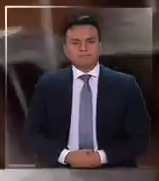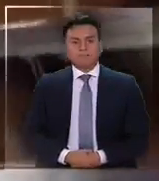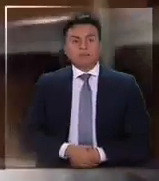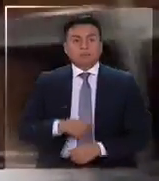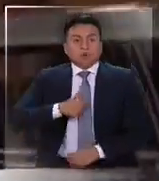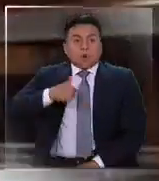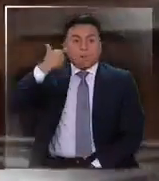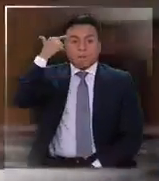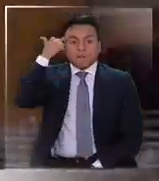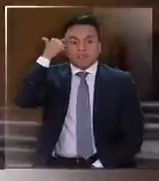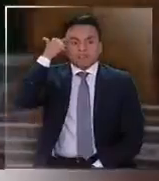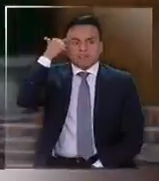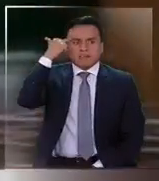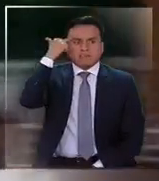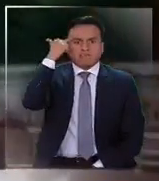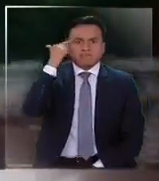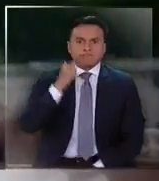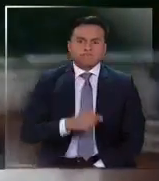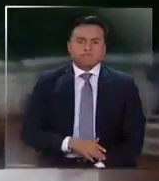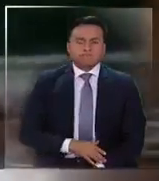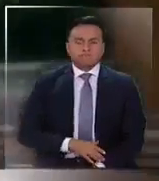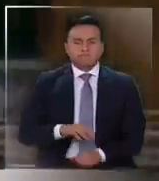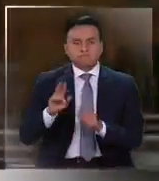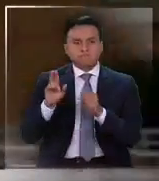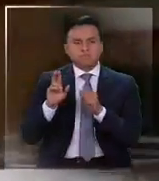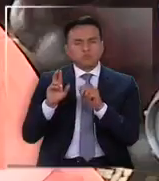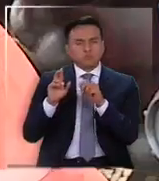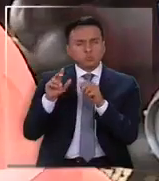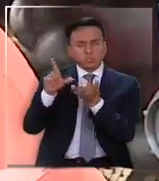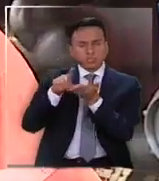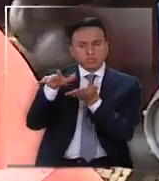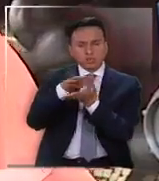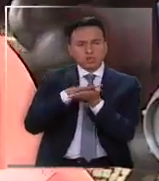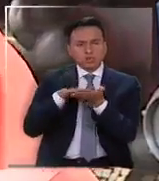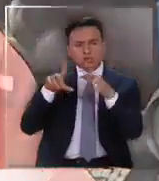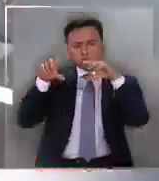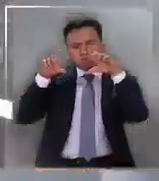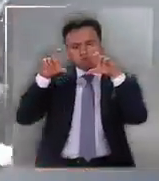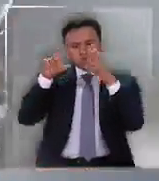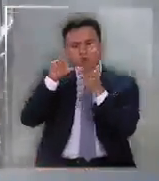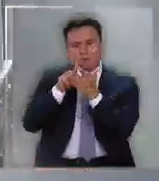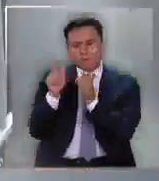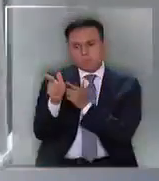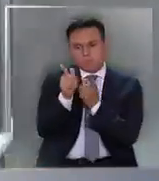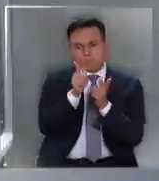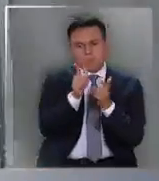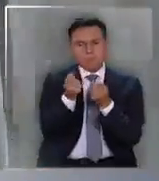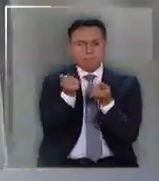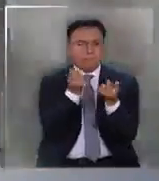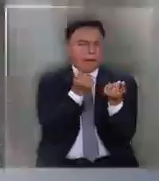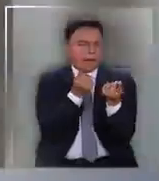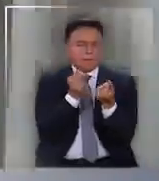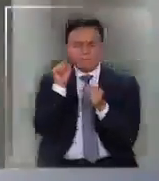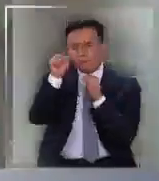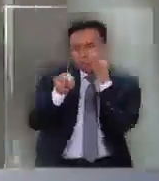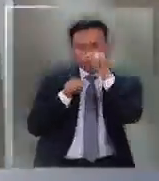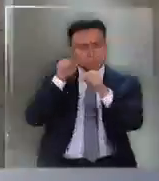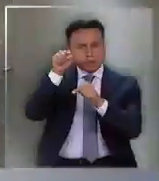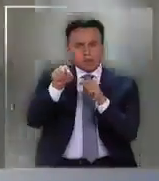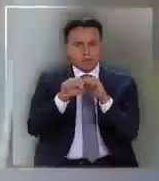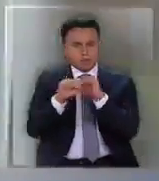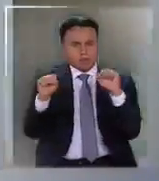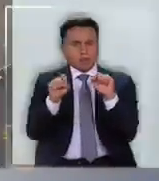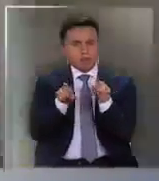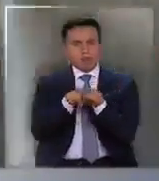Yo pensé que no era del sitio del suceso, yo pensé que era una foto de algún lugar bombardeado, de algún lugar en el cual se